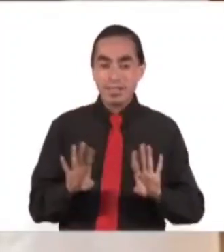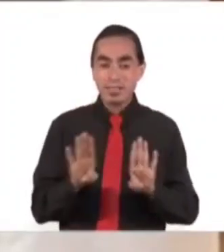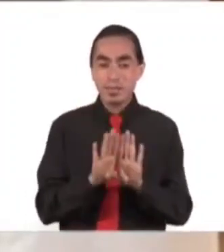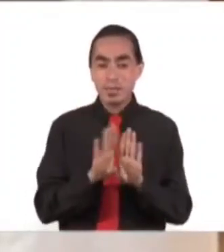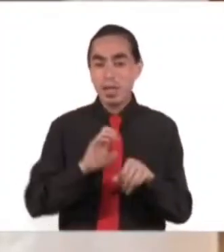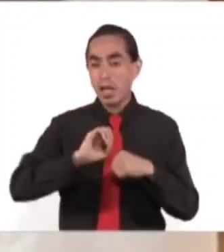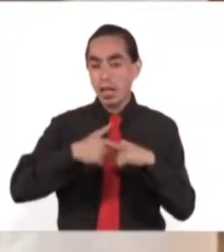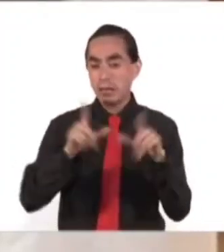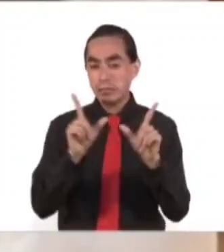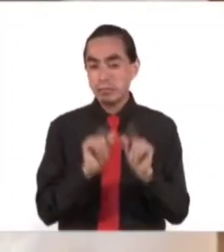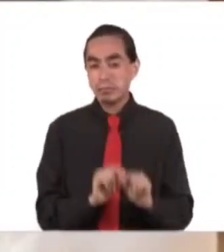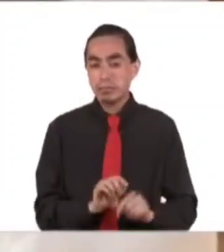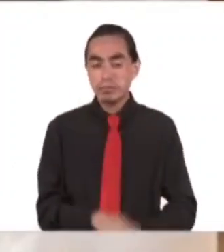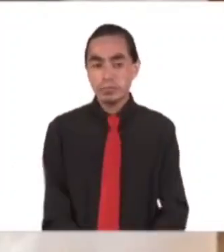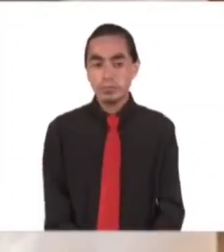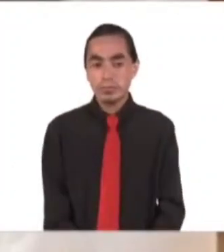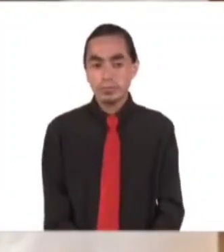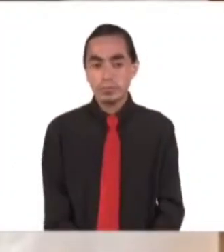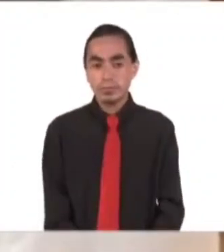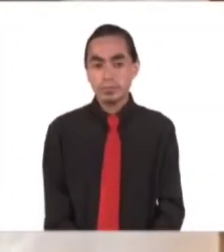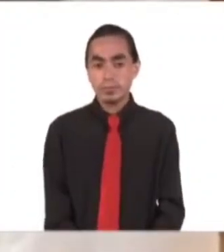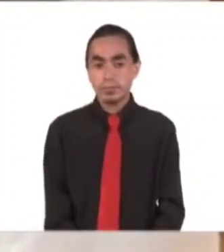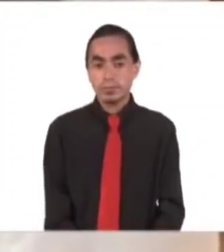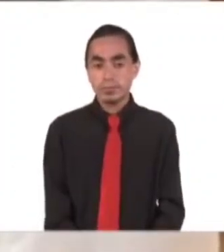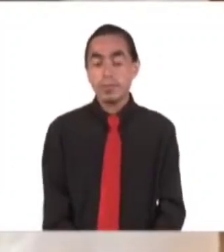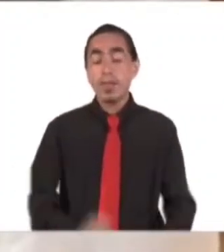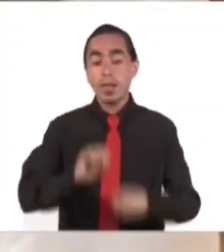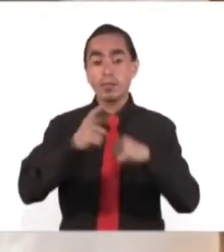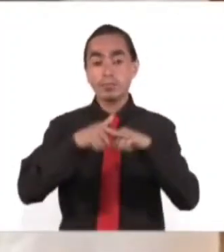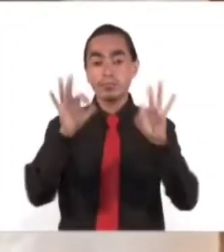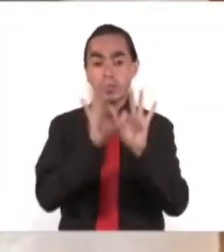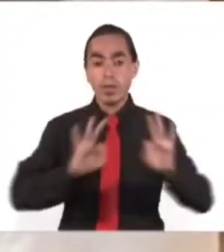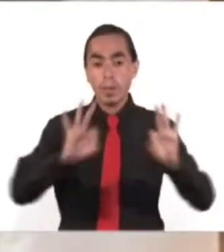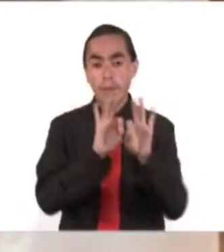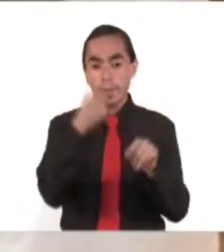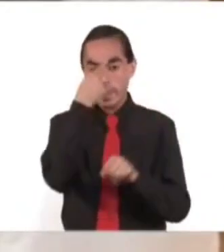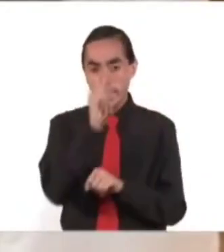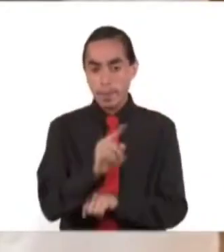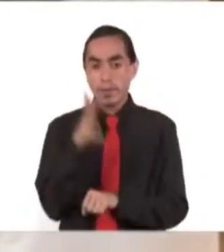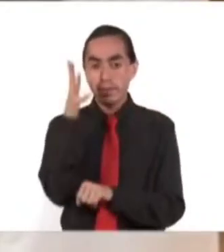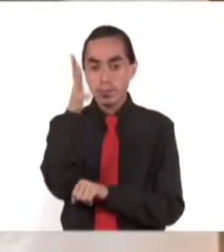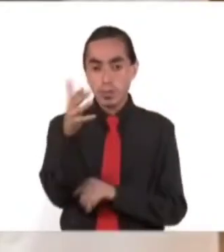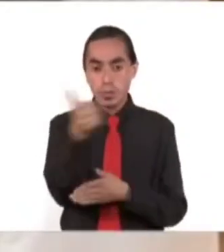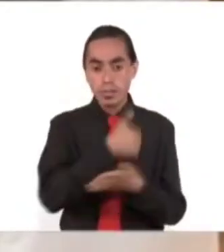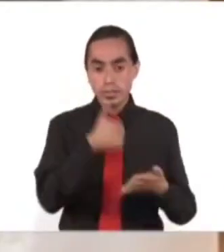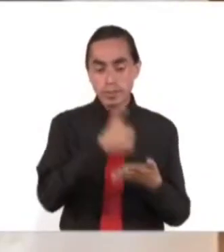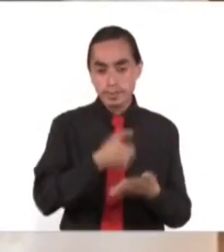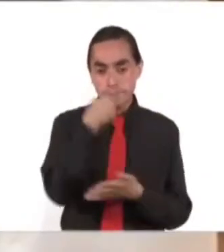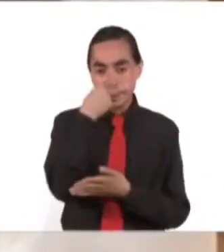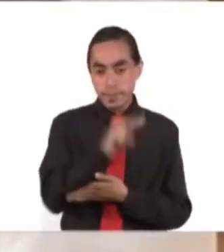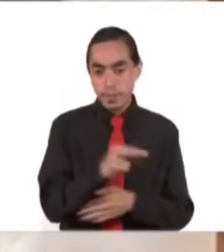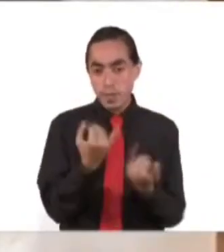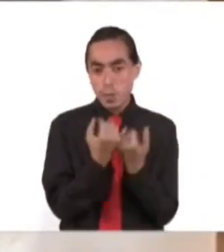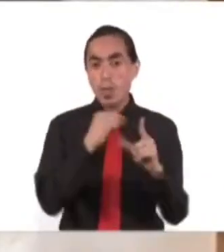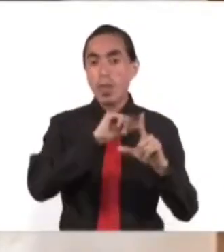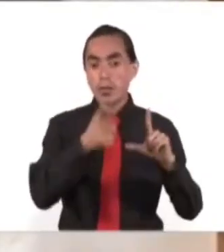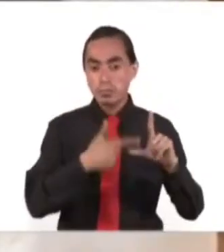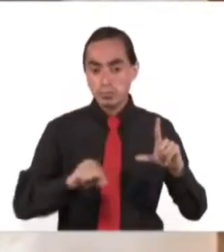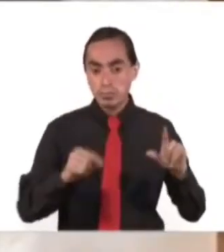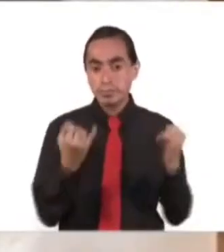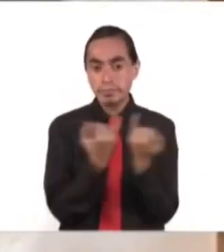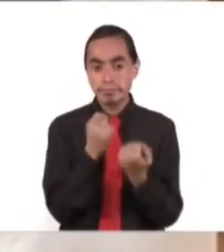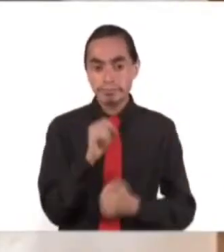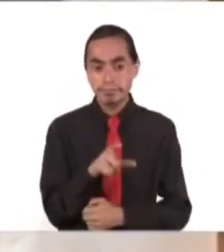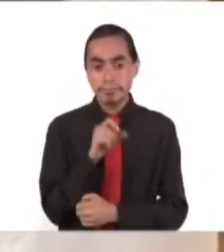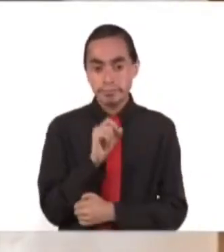de manera muy sucinta, de una enorme importancia para el futuro de la Ciudad de México y del país entero,